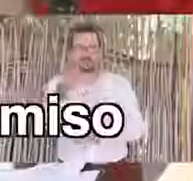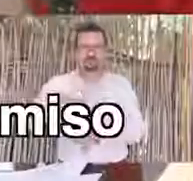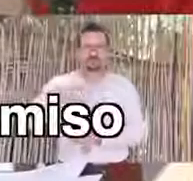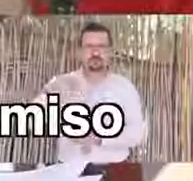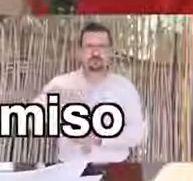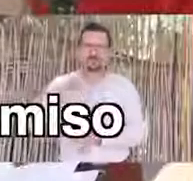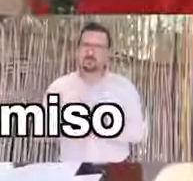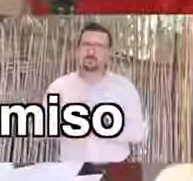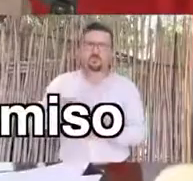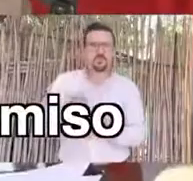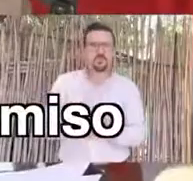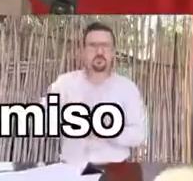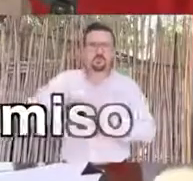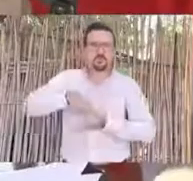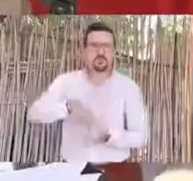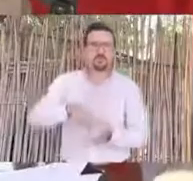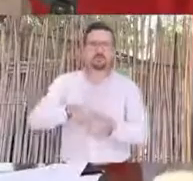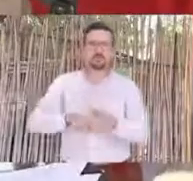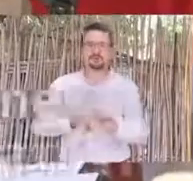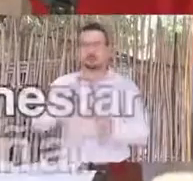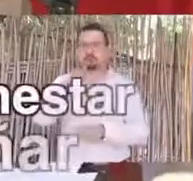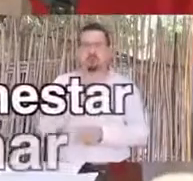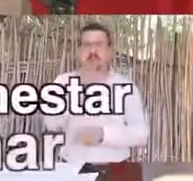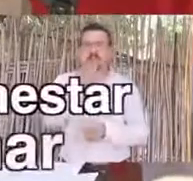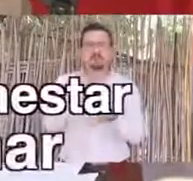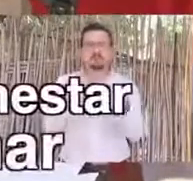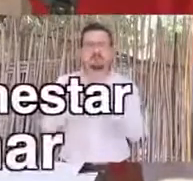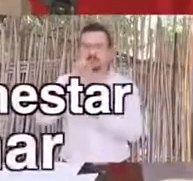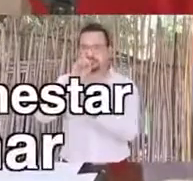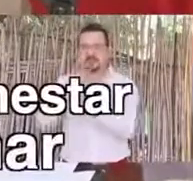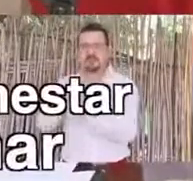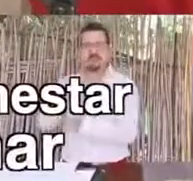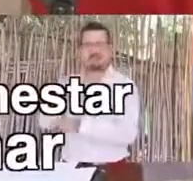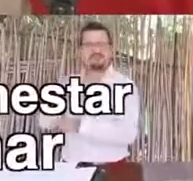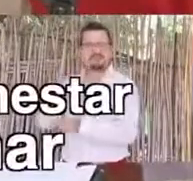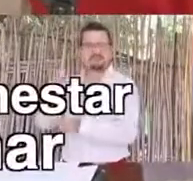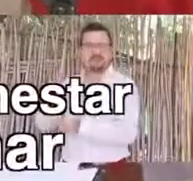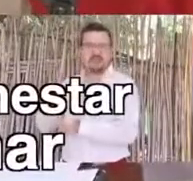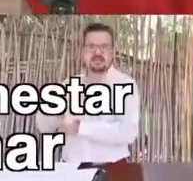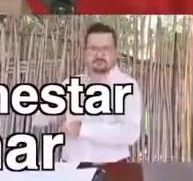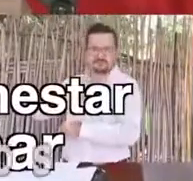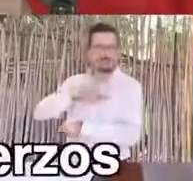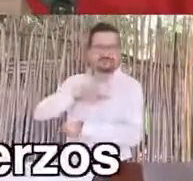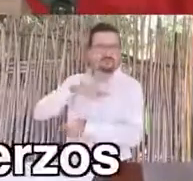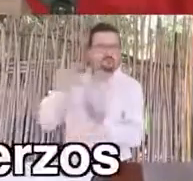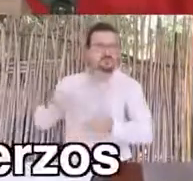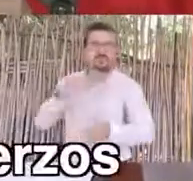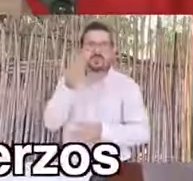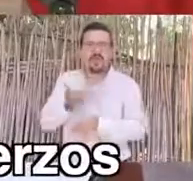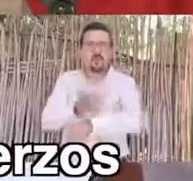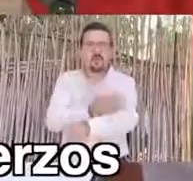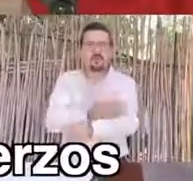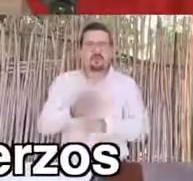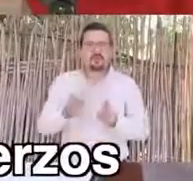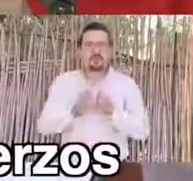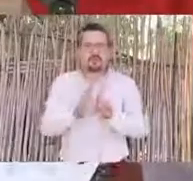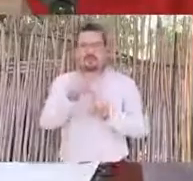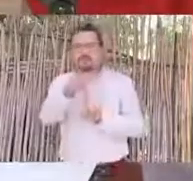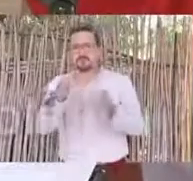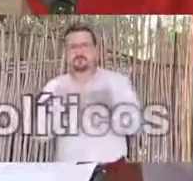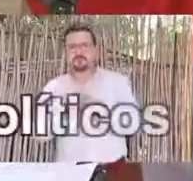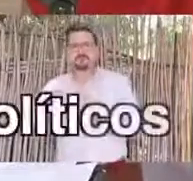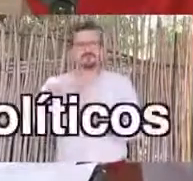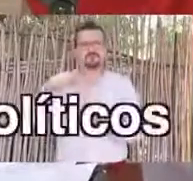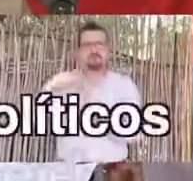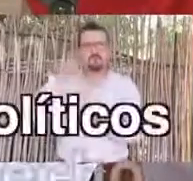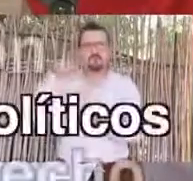y reiterarles el compromiso que la Secretaría de Bienestar tiene de acompañar y ser parte de los esfuerzos para